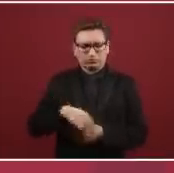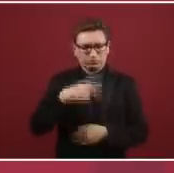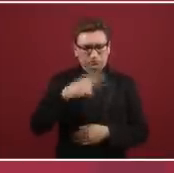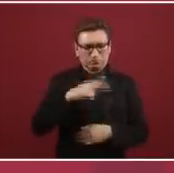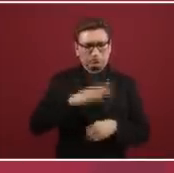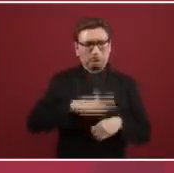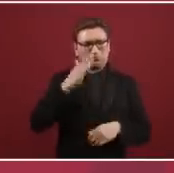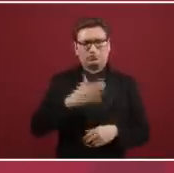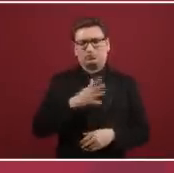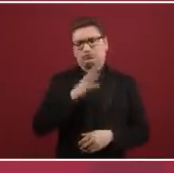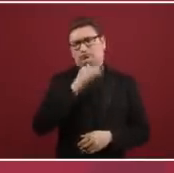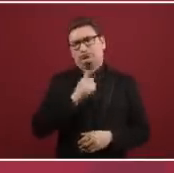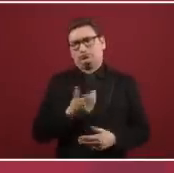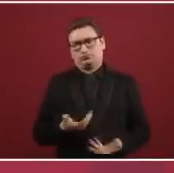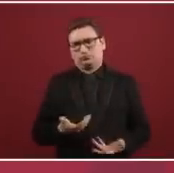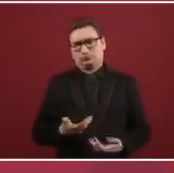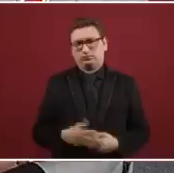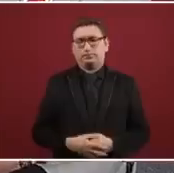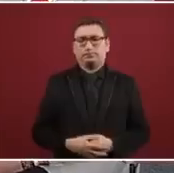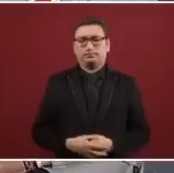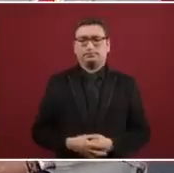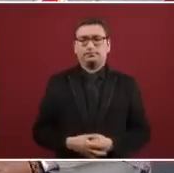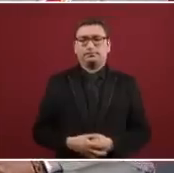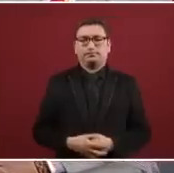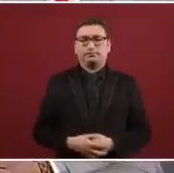Entonces, es